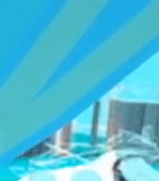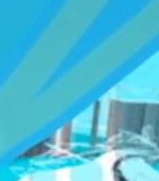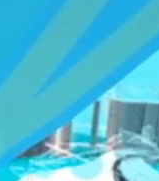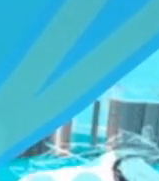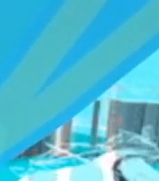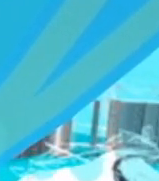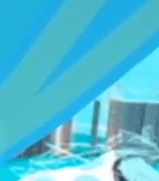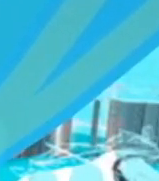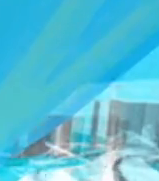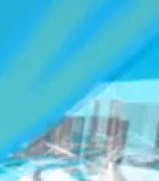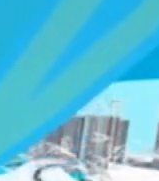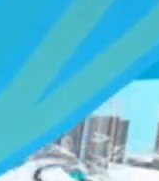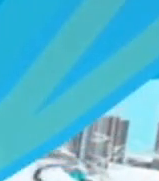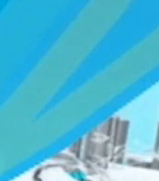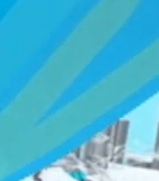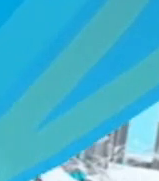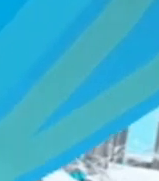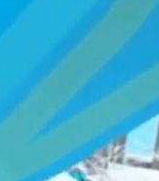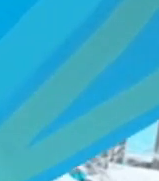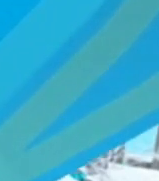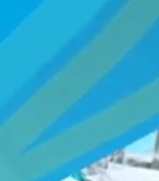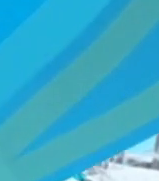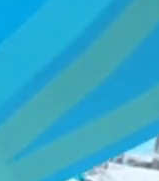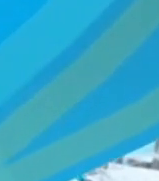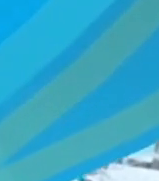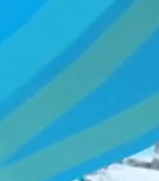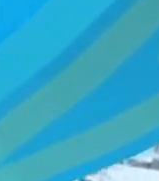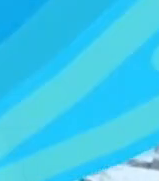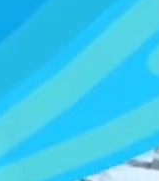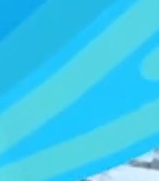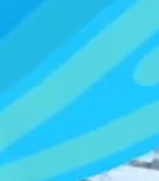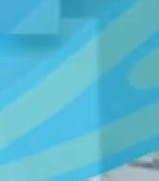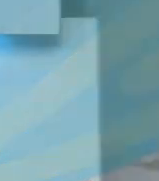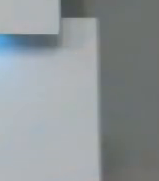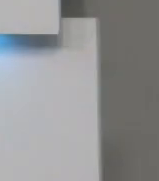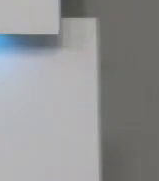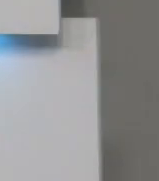Banco Popular presenta El Tipo de Cambio.